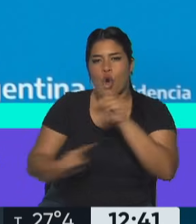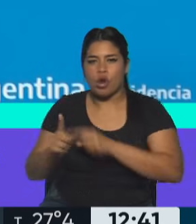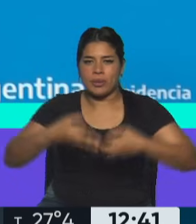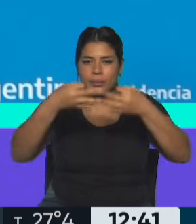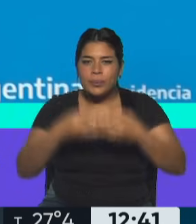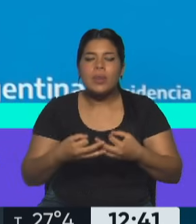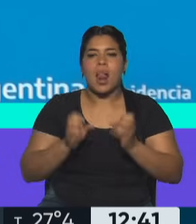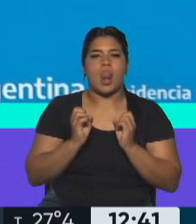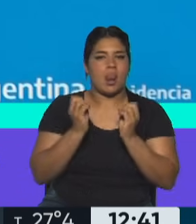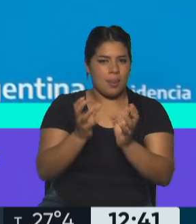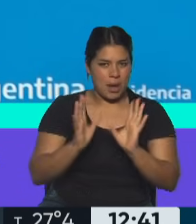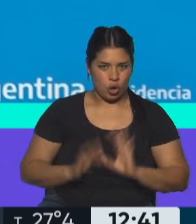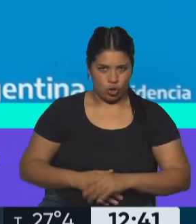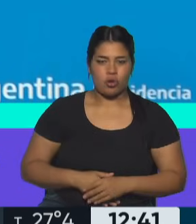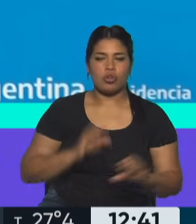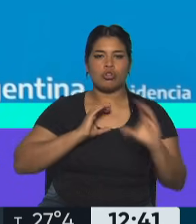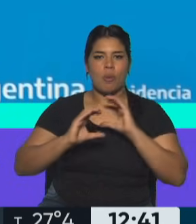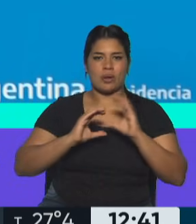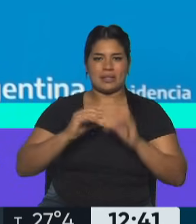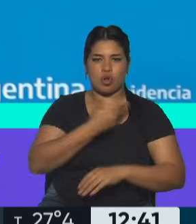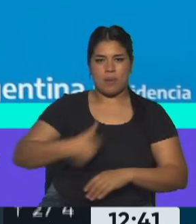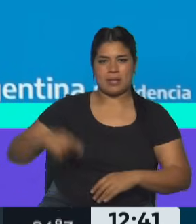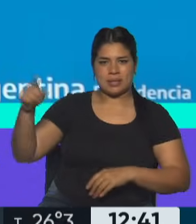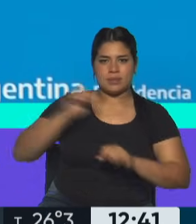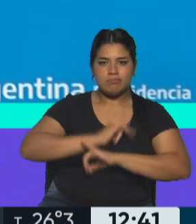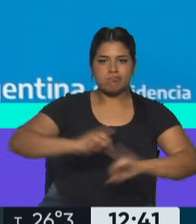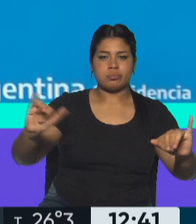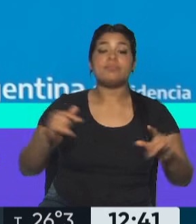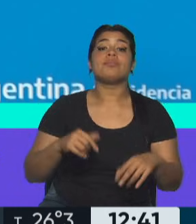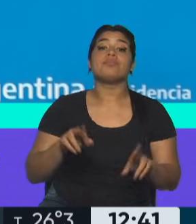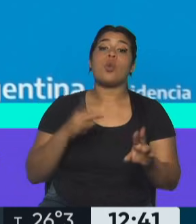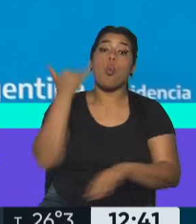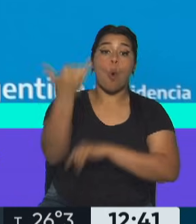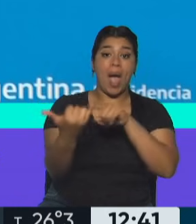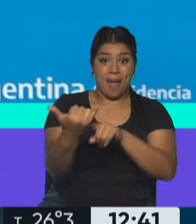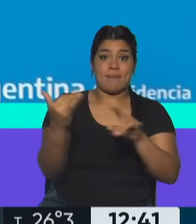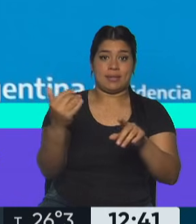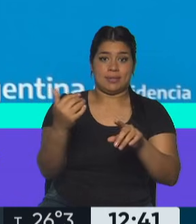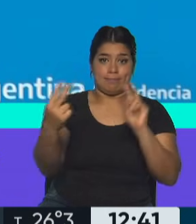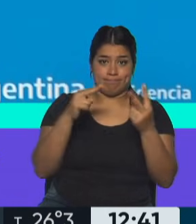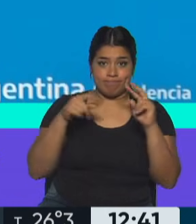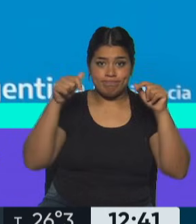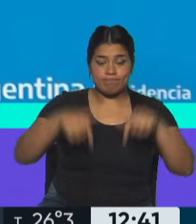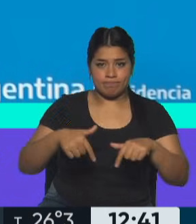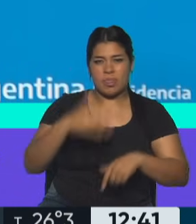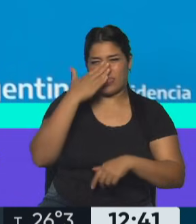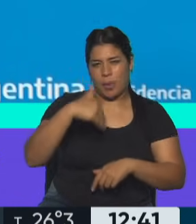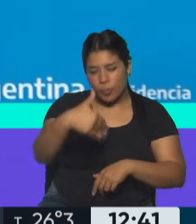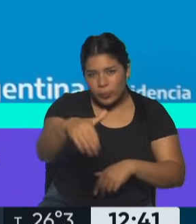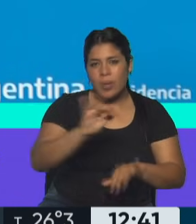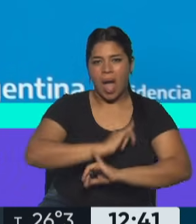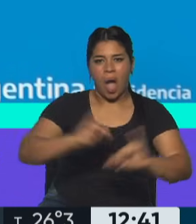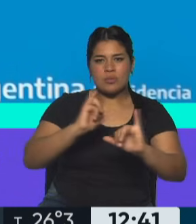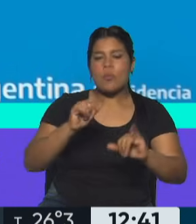manera posible la comunicación de la presidencia. Nos vemos de nuevo el jueves que viene y en el medio les vamos a avisar cuándo va a ser la conferencia de prensa para